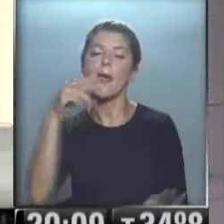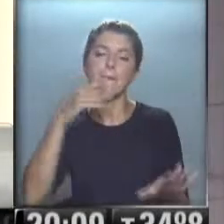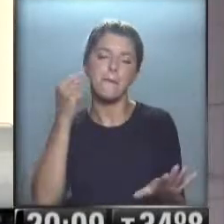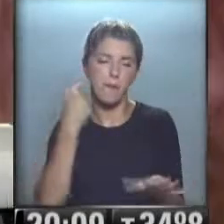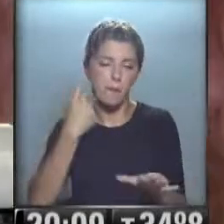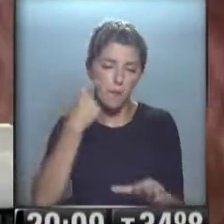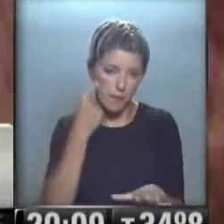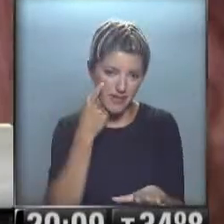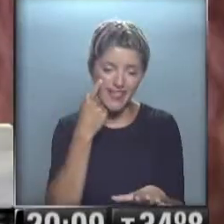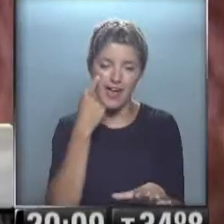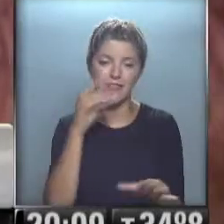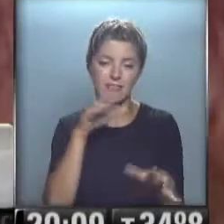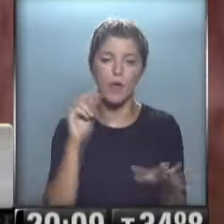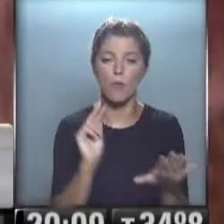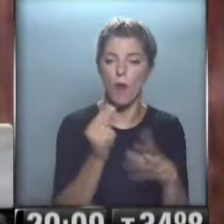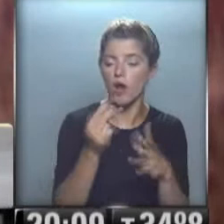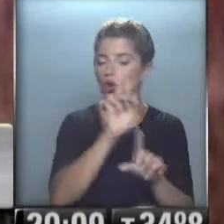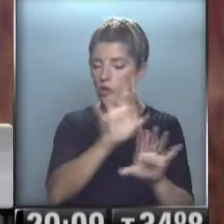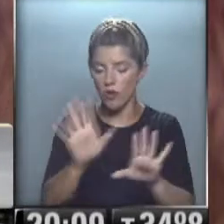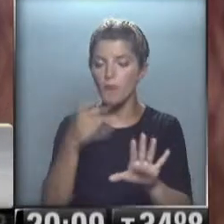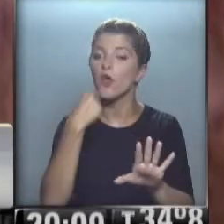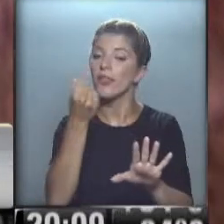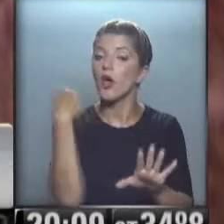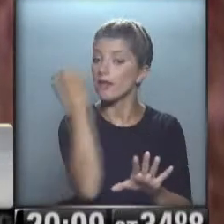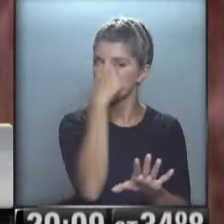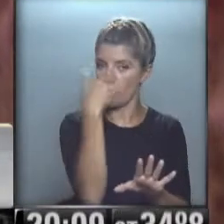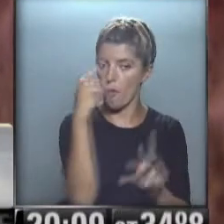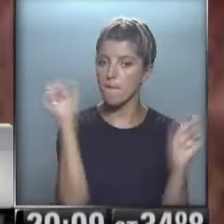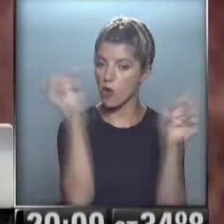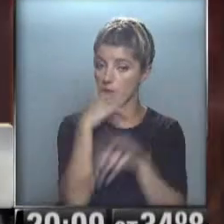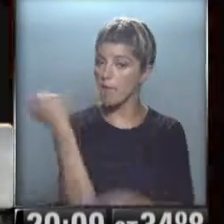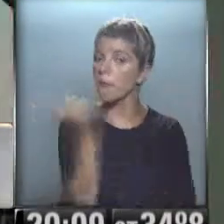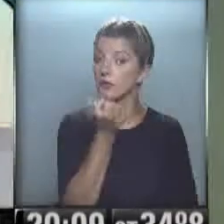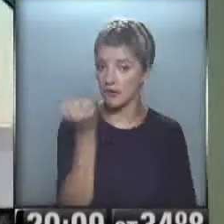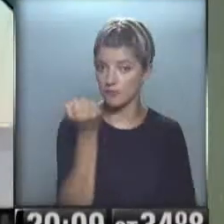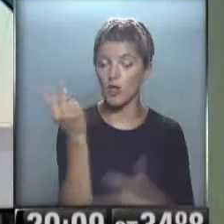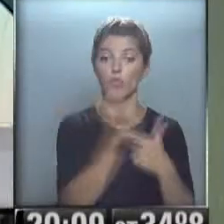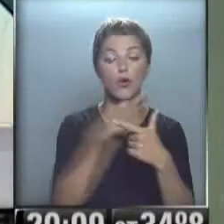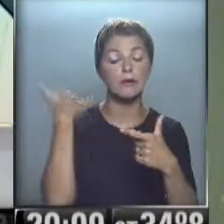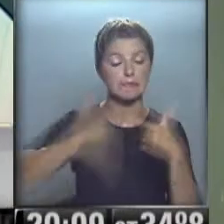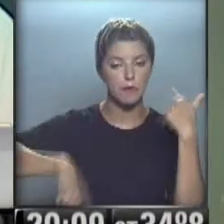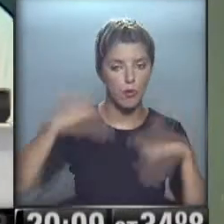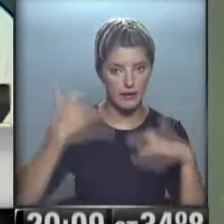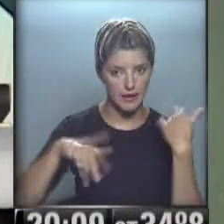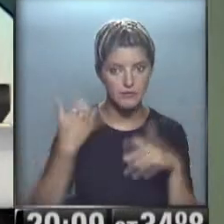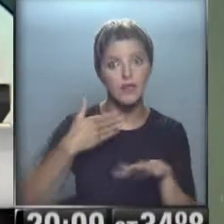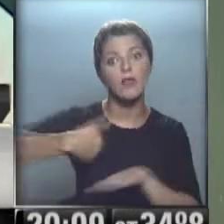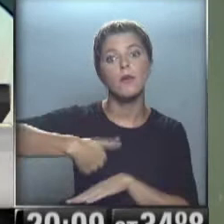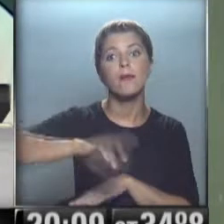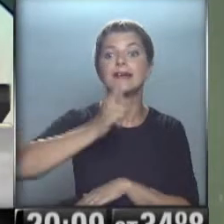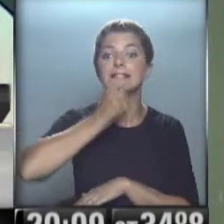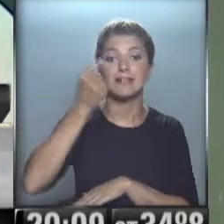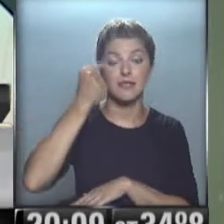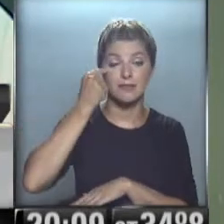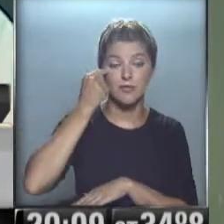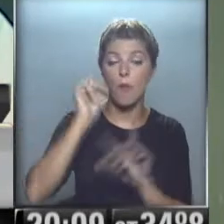sí gravedad con respecto a lo que es la visión y o la integridad del globo ocular. De urgencia son dos, pero si a futuro se infecta la úlcera que